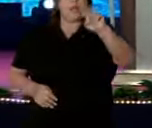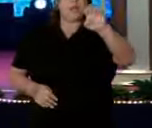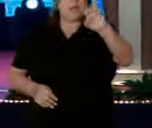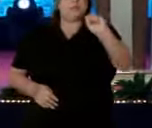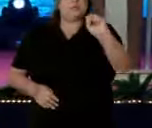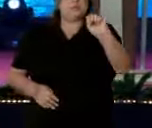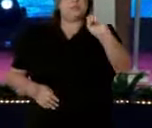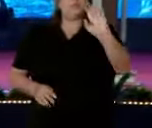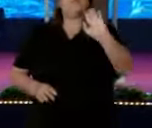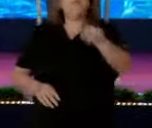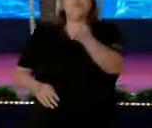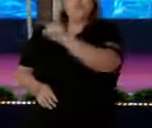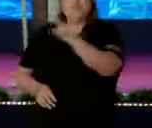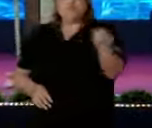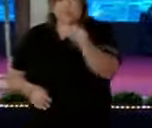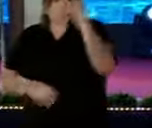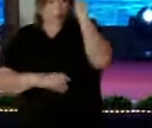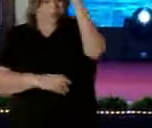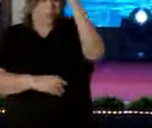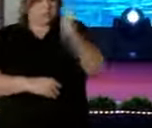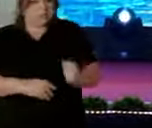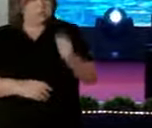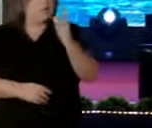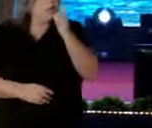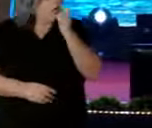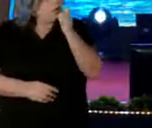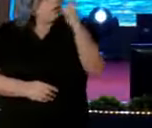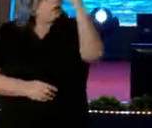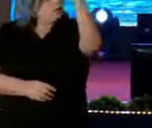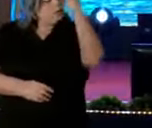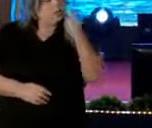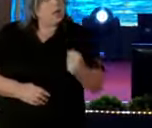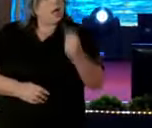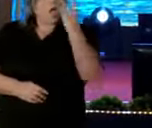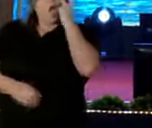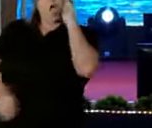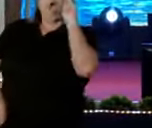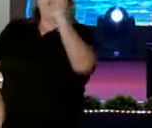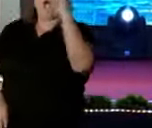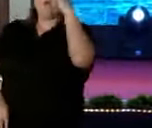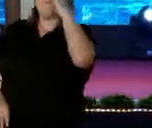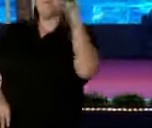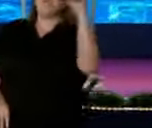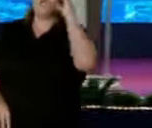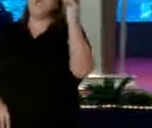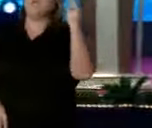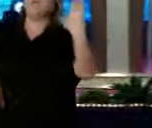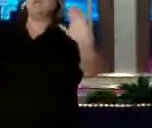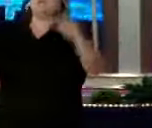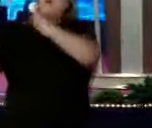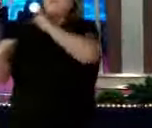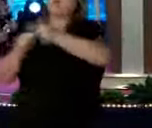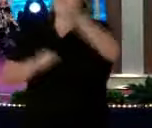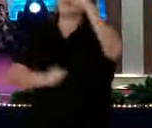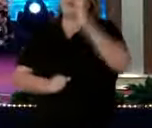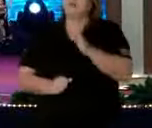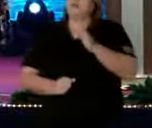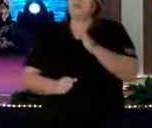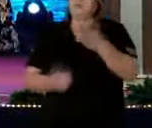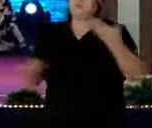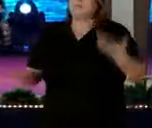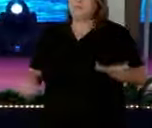¿Habrá algún testigo hoy? ¿Habrá algún testigo del poder de Dios? ¿Habrá algún testigo del poder